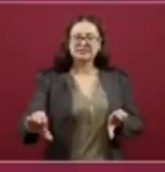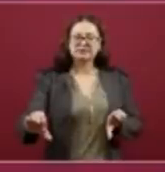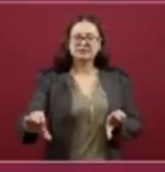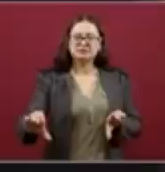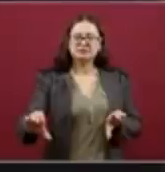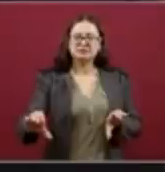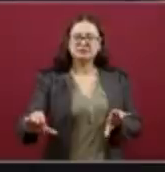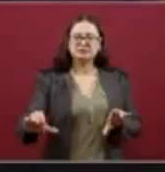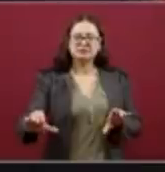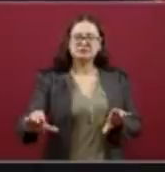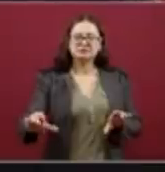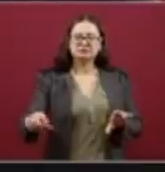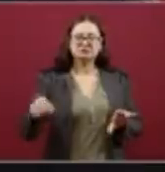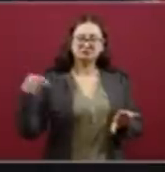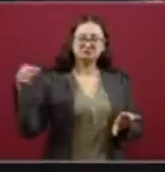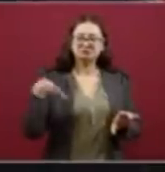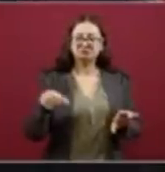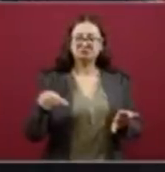no